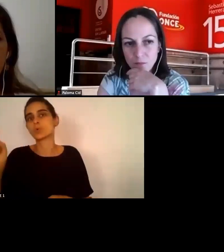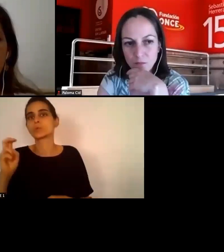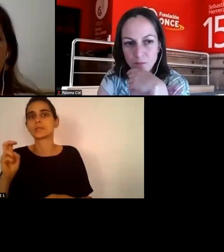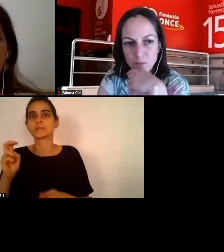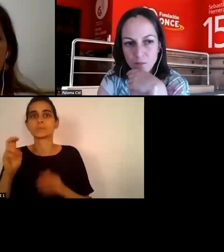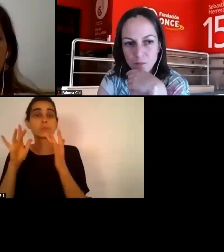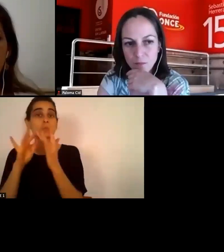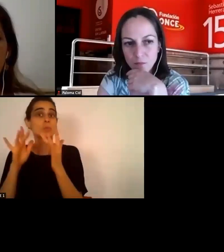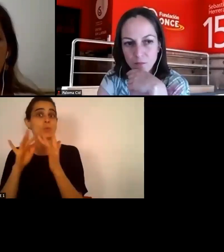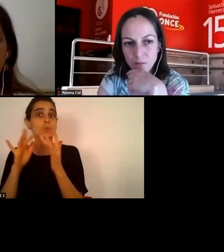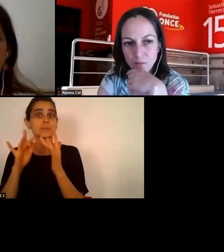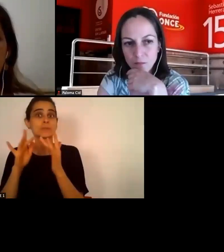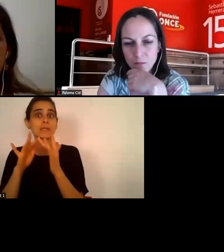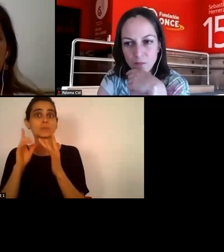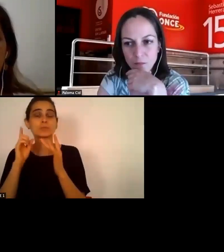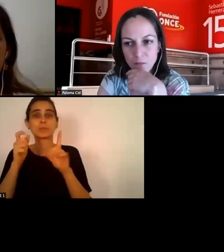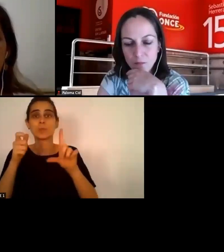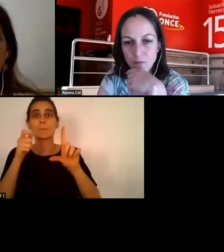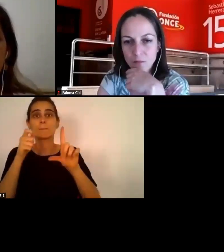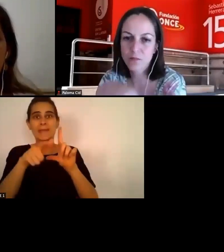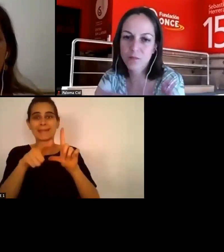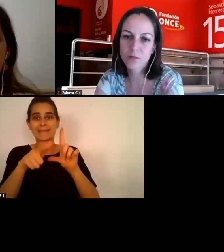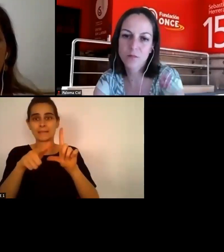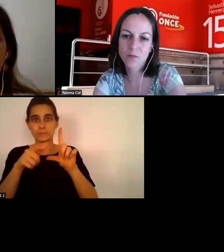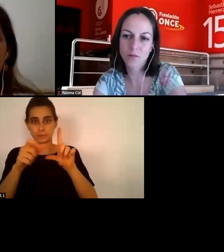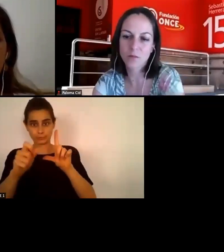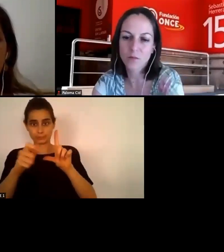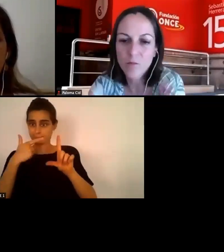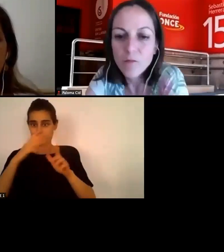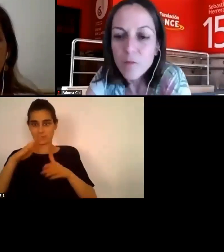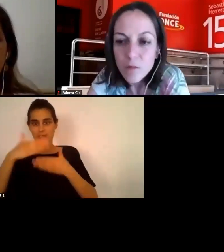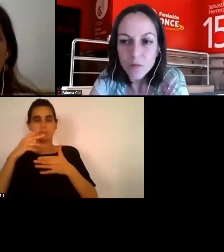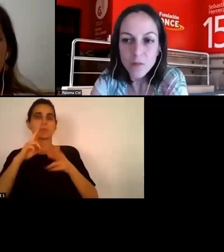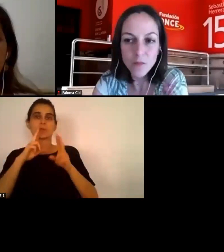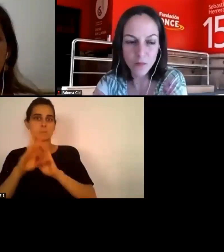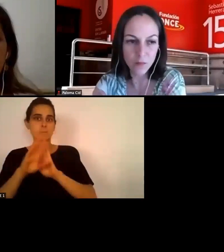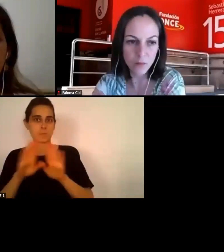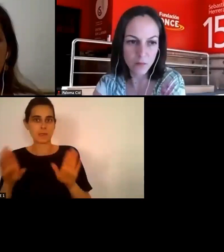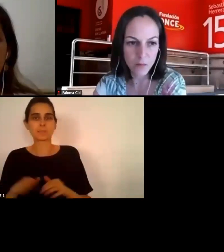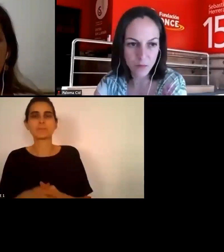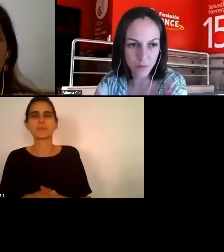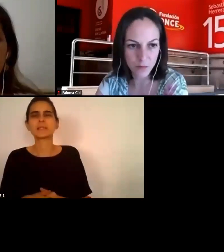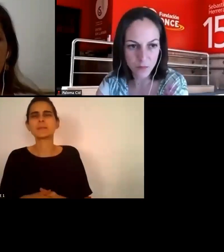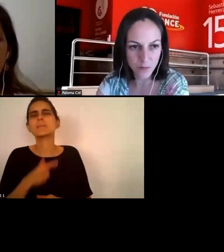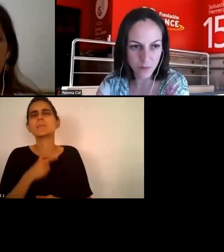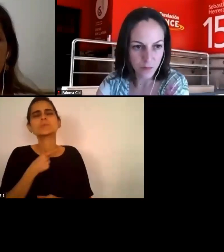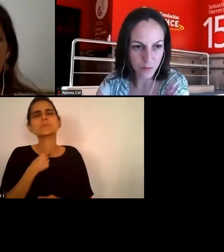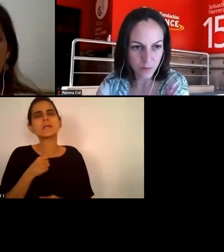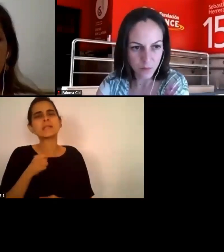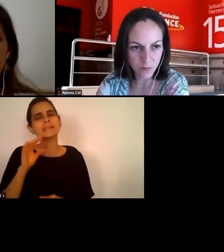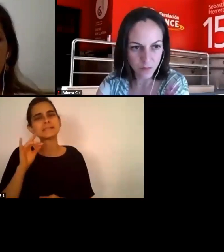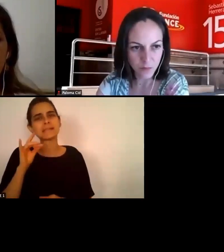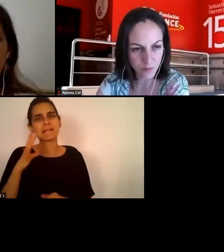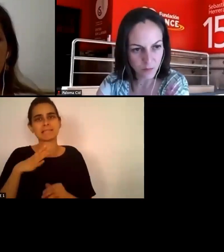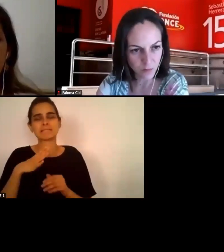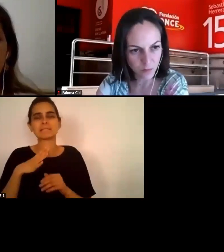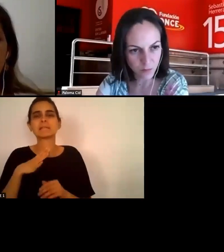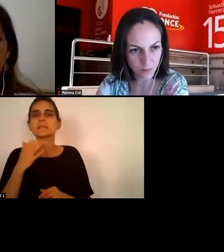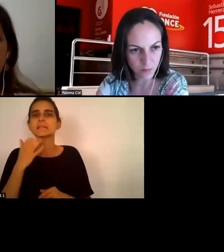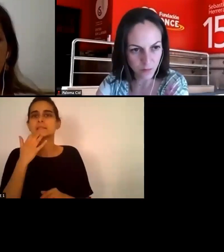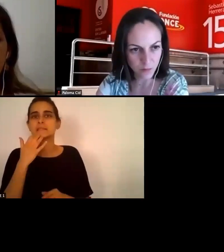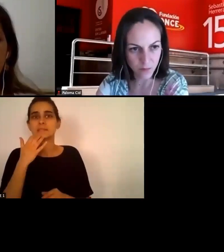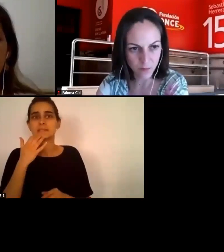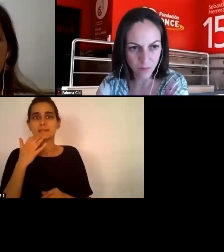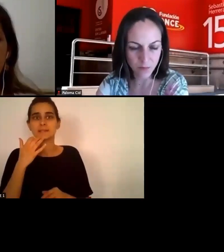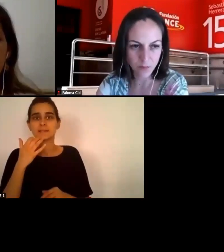simplemente responder a un mail. Hombre, sí me gustaría, por favor, si nos pudieras indicar en el apartado mismo de